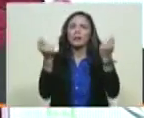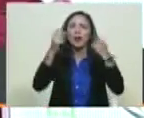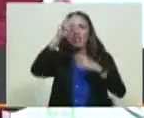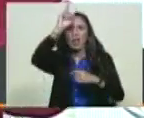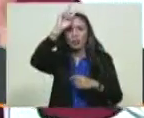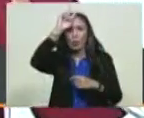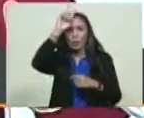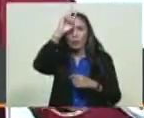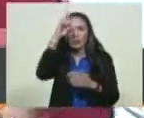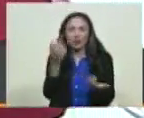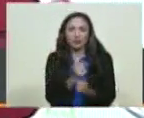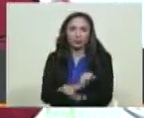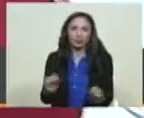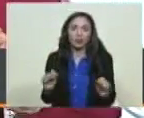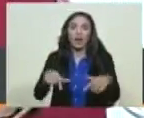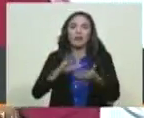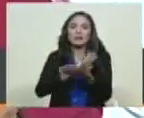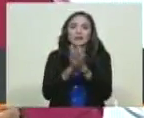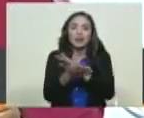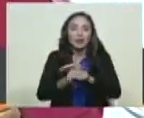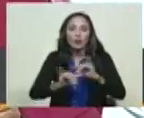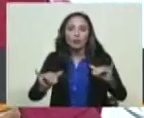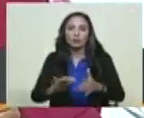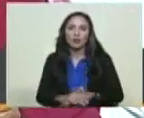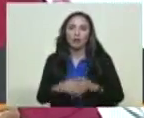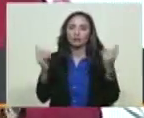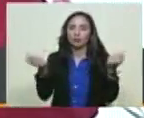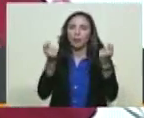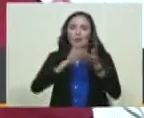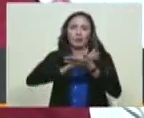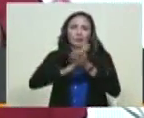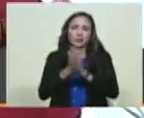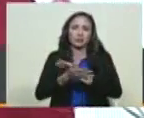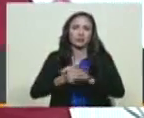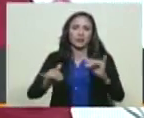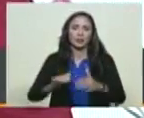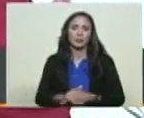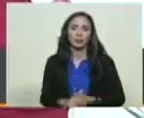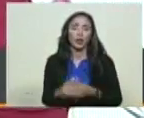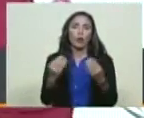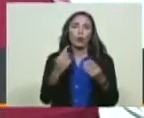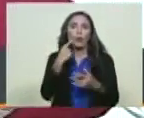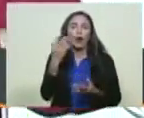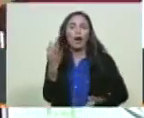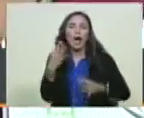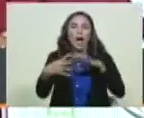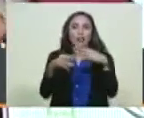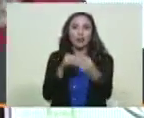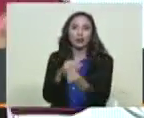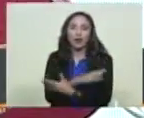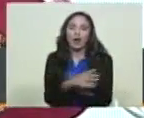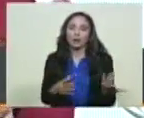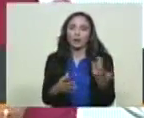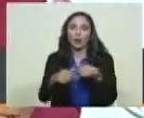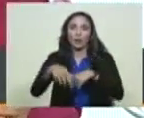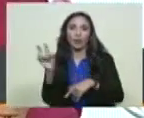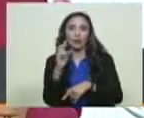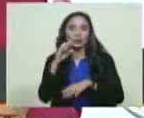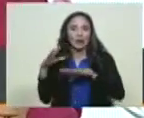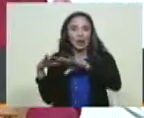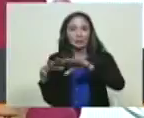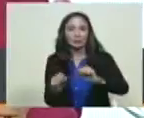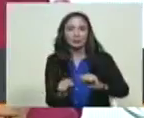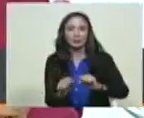que ya hemos derrotado y derrotaremos la campaña pretende justificar la intervención de venezuela